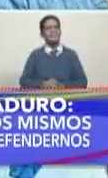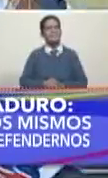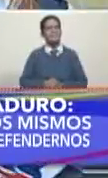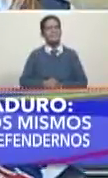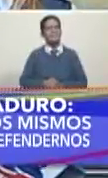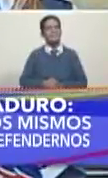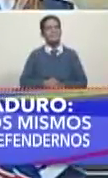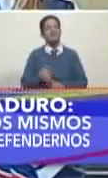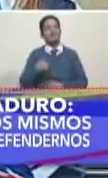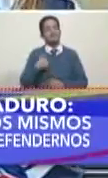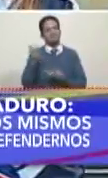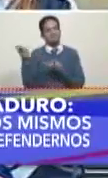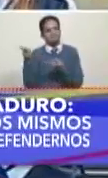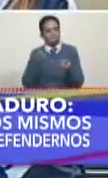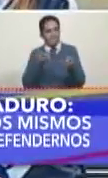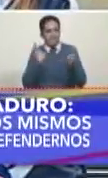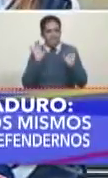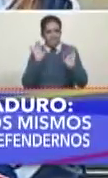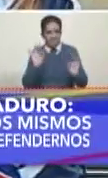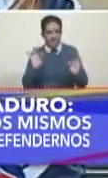que he invitado especialmente.